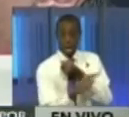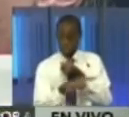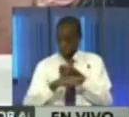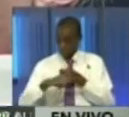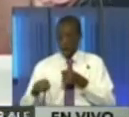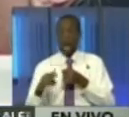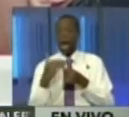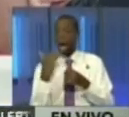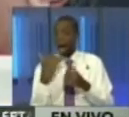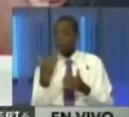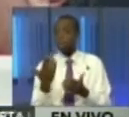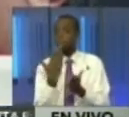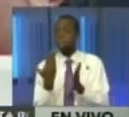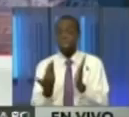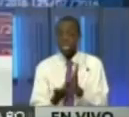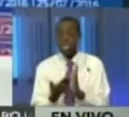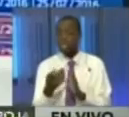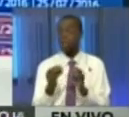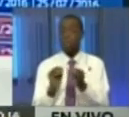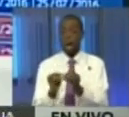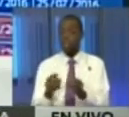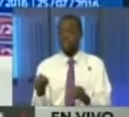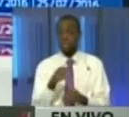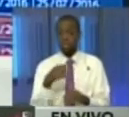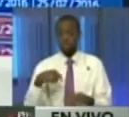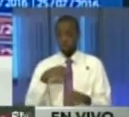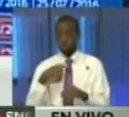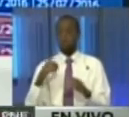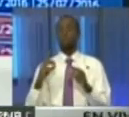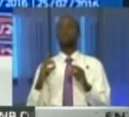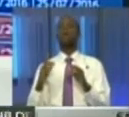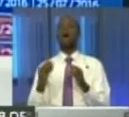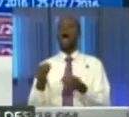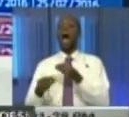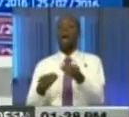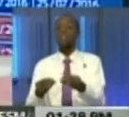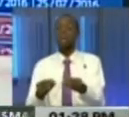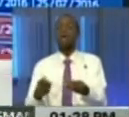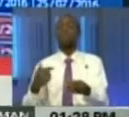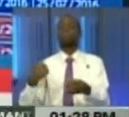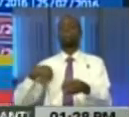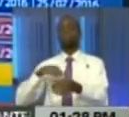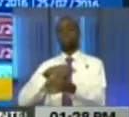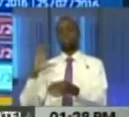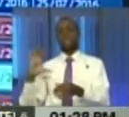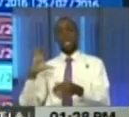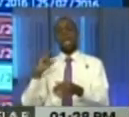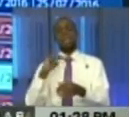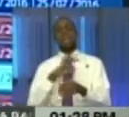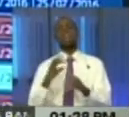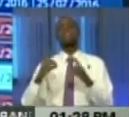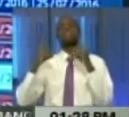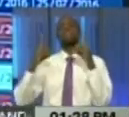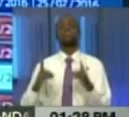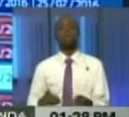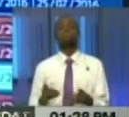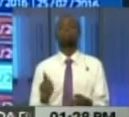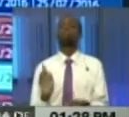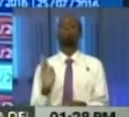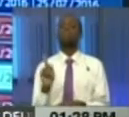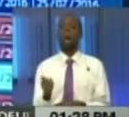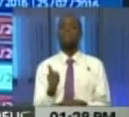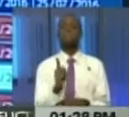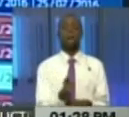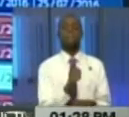legalidad y de decisión del Poder Electoral, que sea el Consejo Nacional Electoral quien tome la decisión. A esa